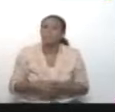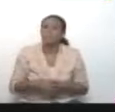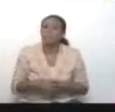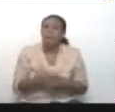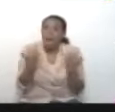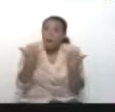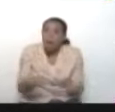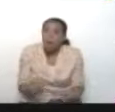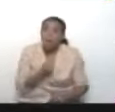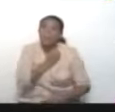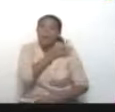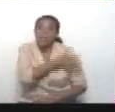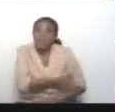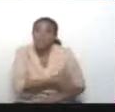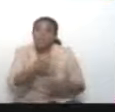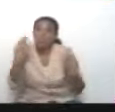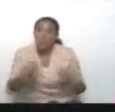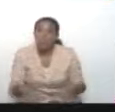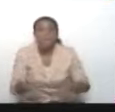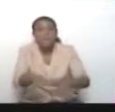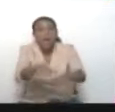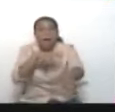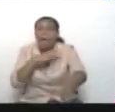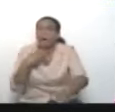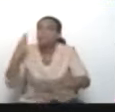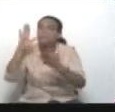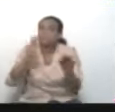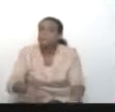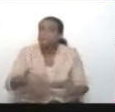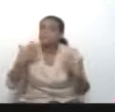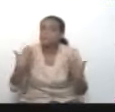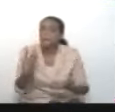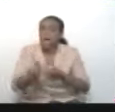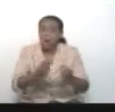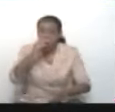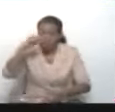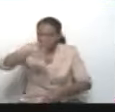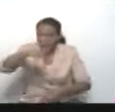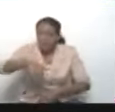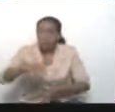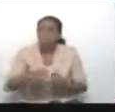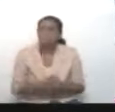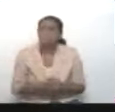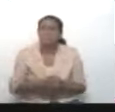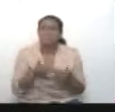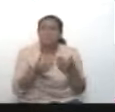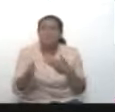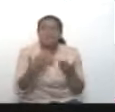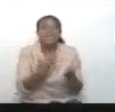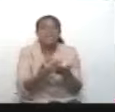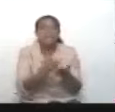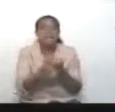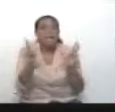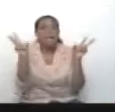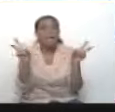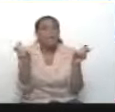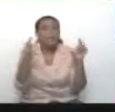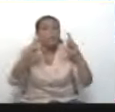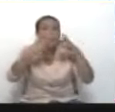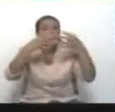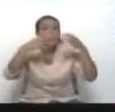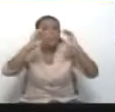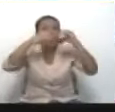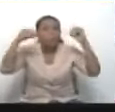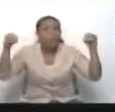pueblo palestino. Es el genocidio más grande que se está cometiendo. Lo que tú dices en este titular, si me permite. Adelante, por